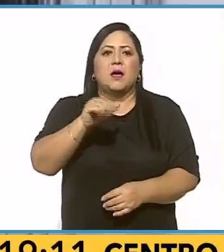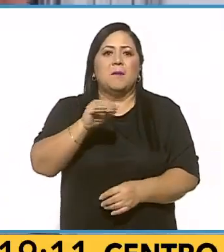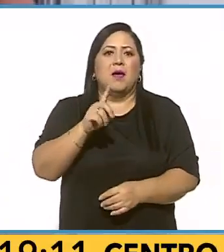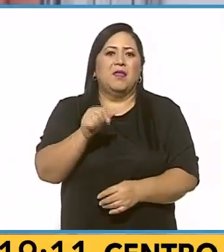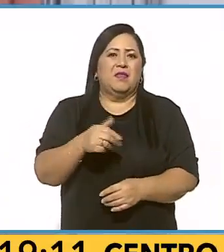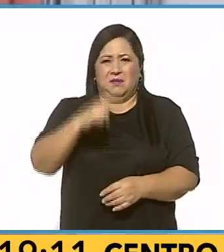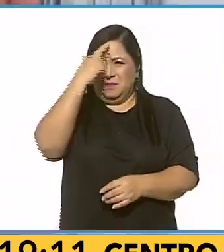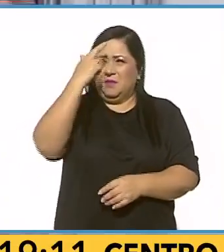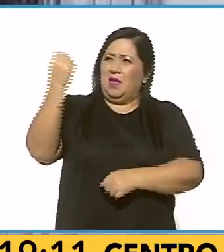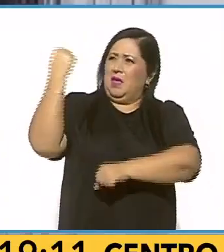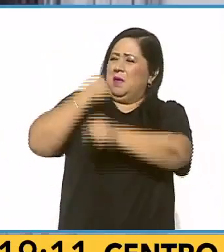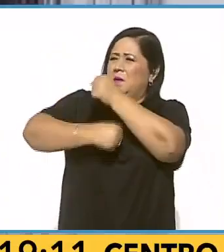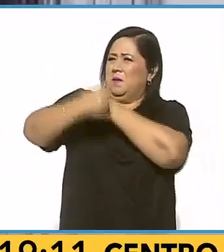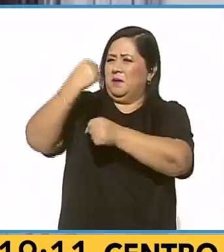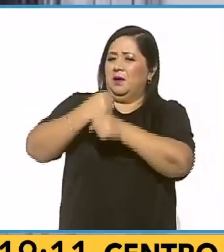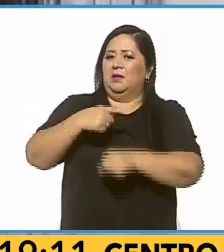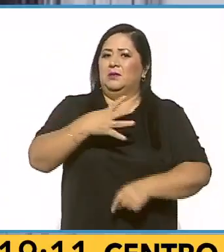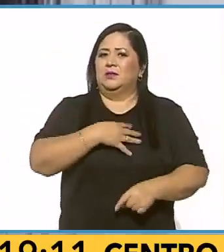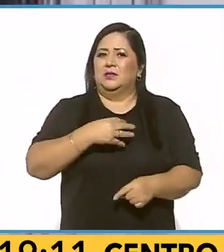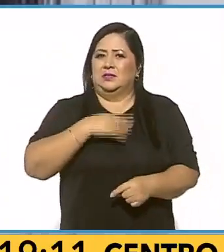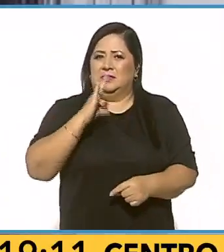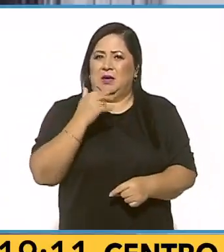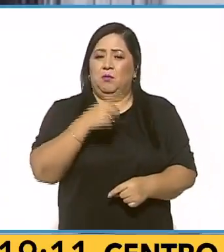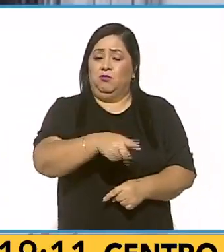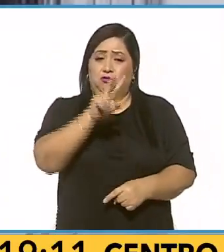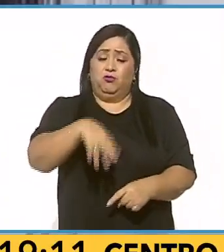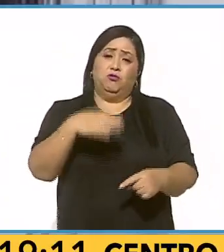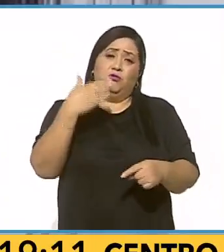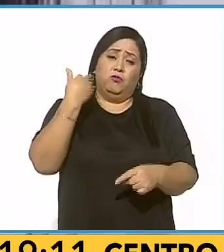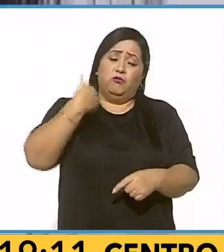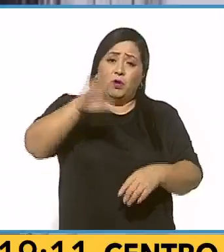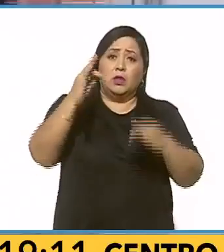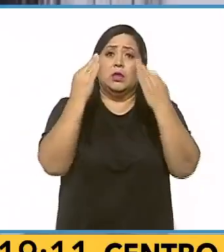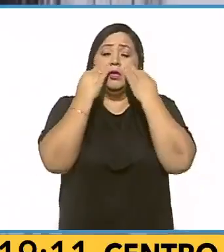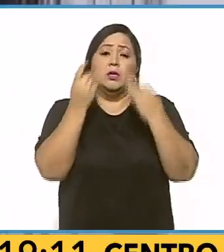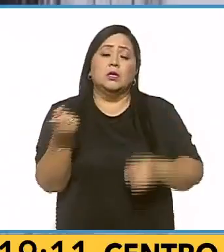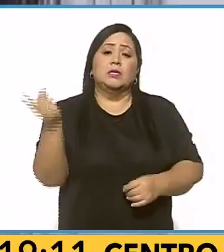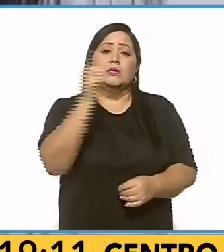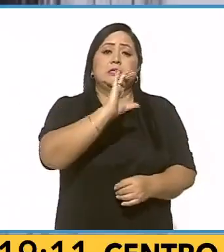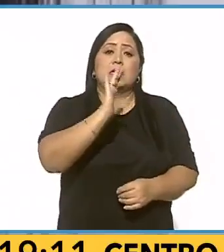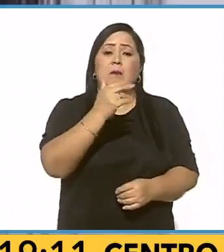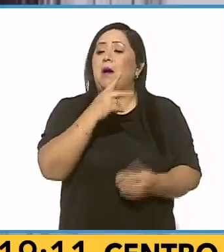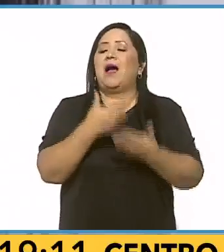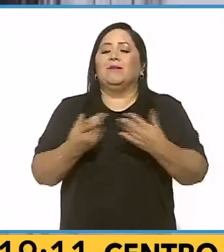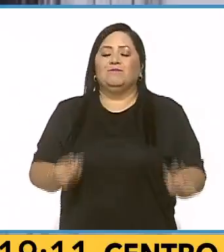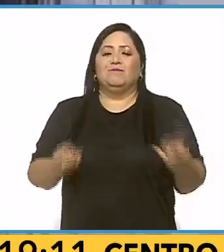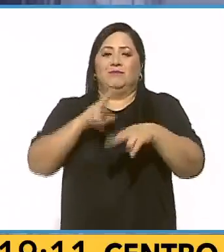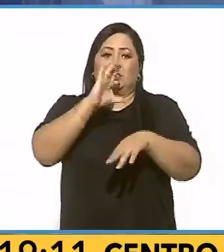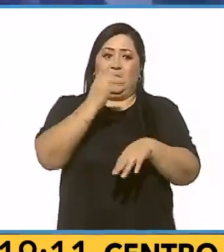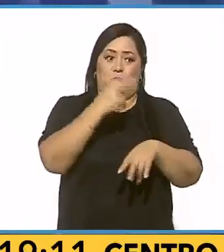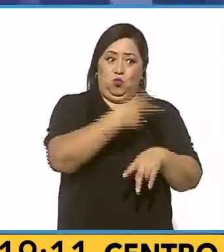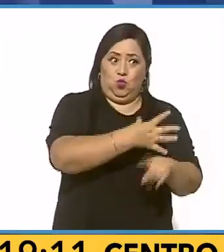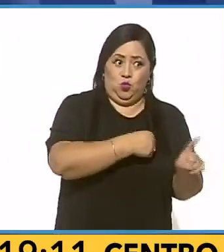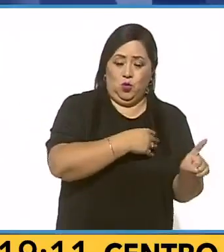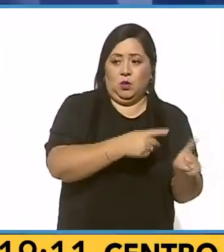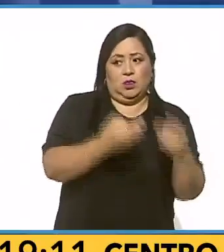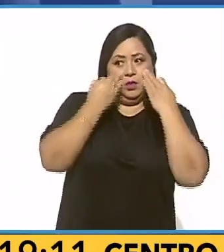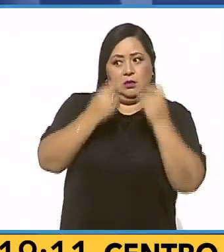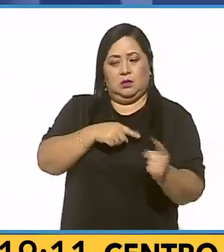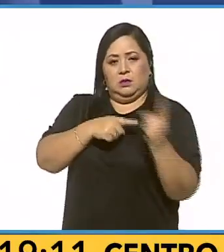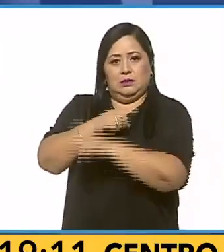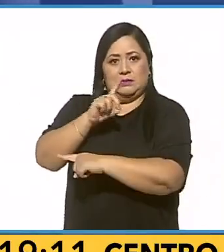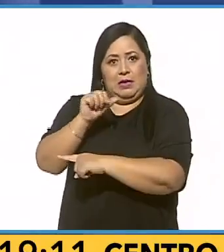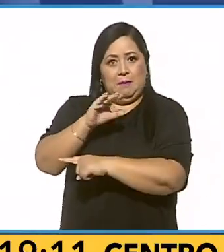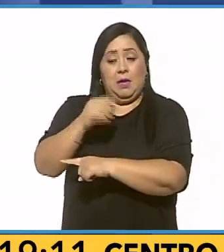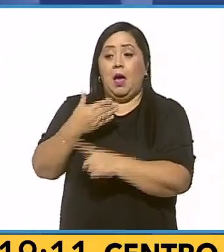revés. Hace varios años el hijo del Mayo fue testigo contra el Chapo. Entonces lo lógico es que ahora esa historia se repitiera.